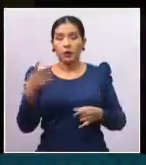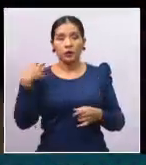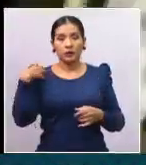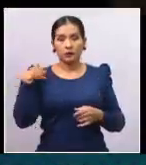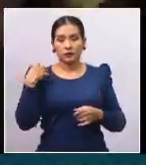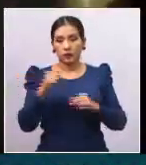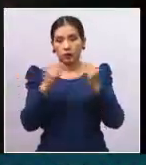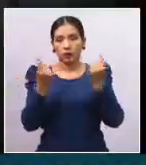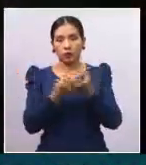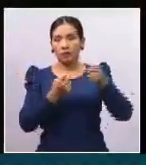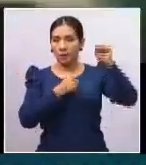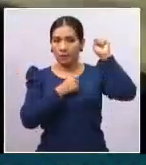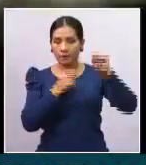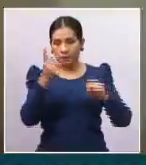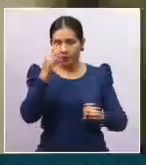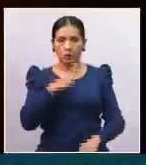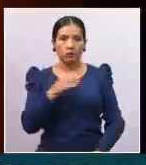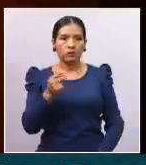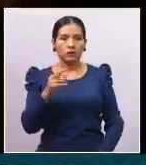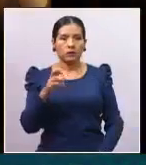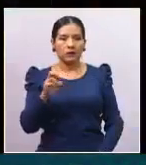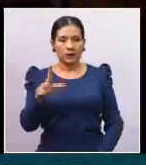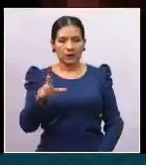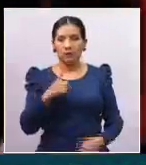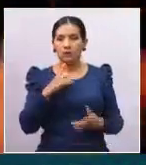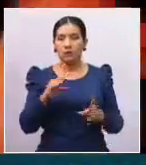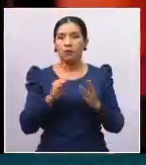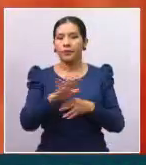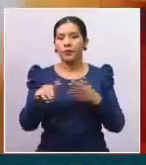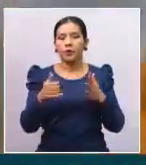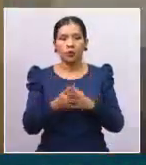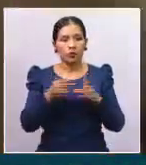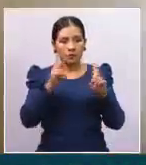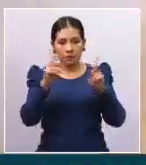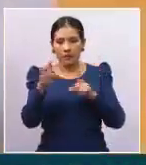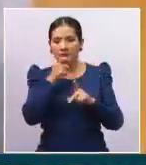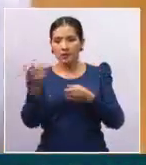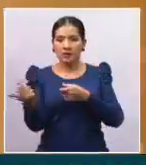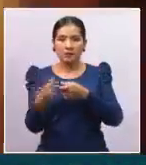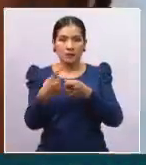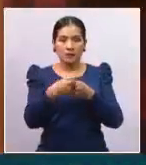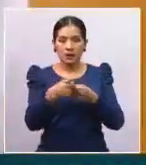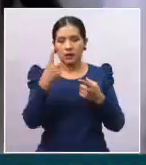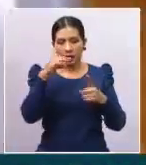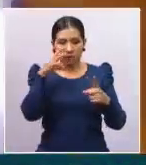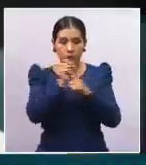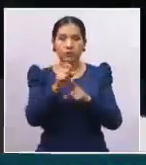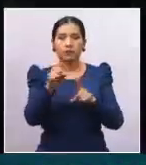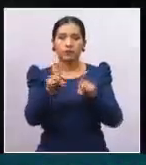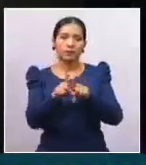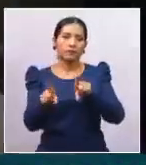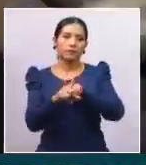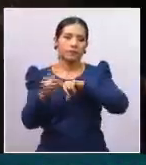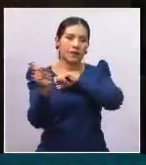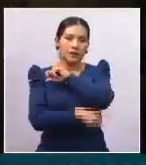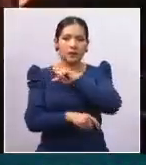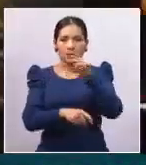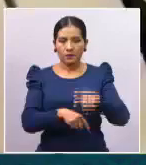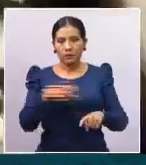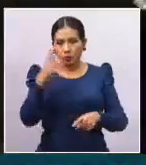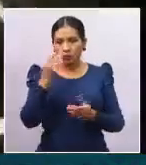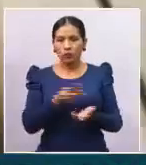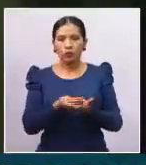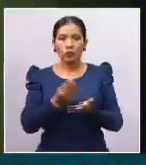Socialismo, Andrés Flores, remarcó que todos los implicados deben ser investigados y sancionados por el supuesto cobro de coimas por